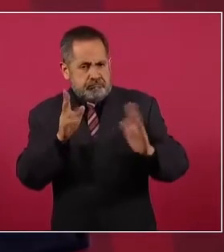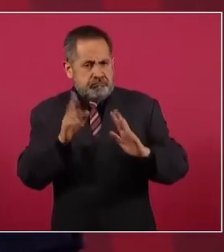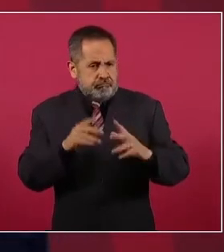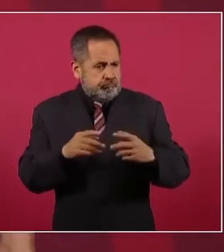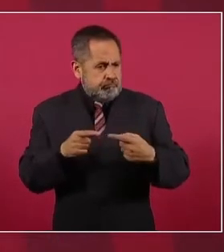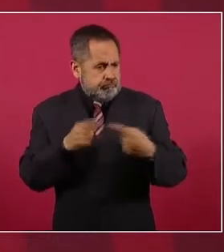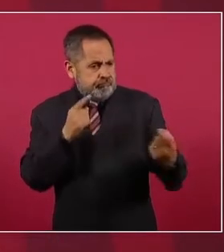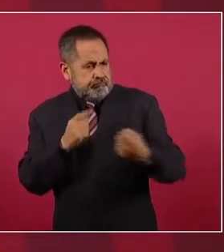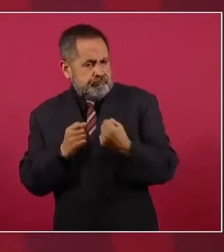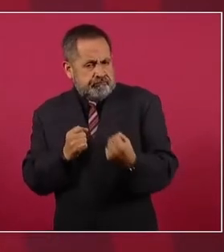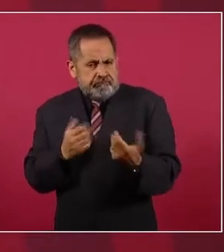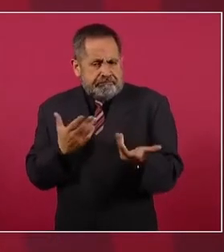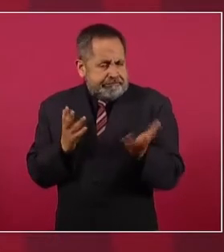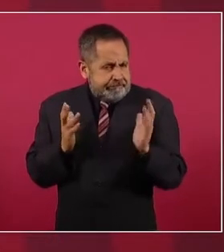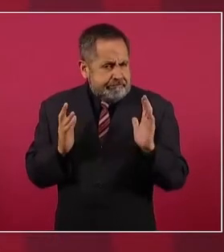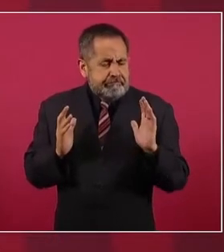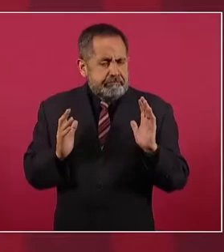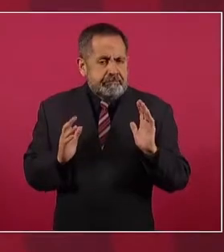fuerte,